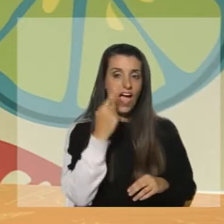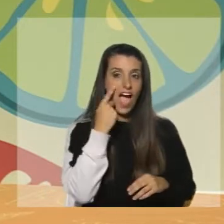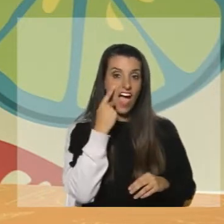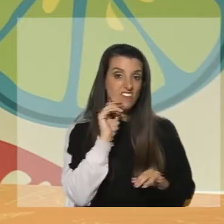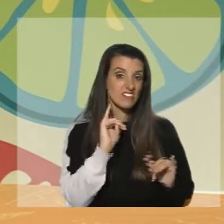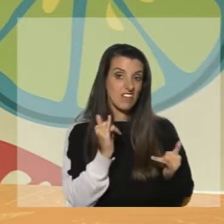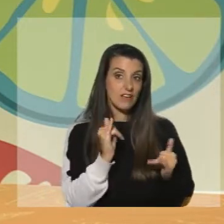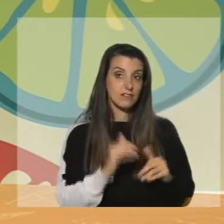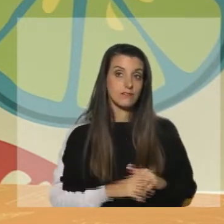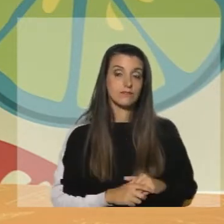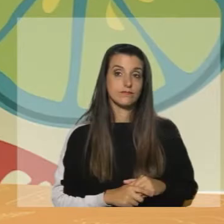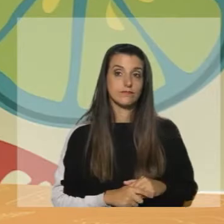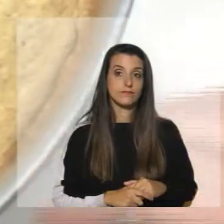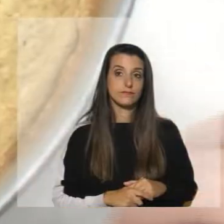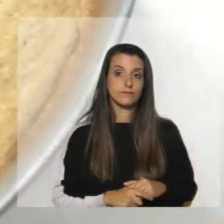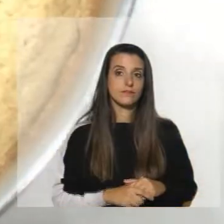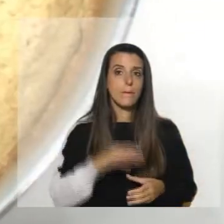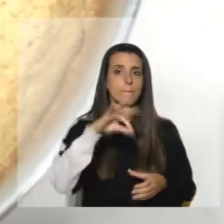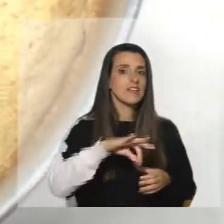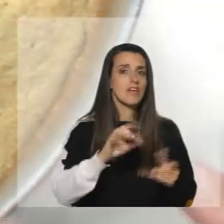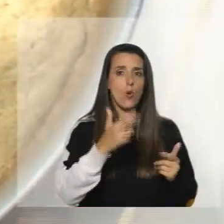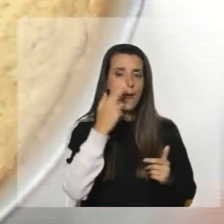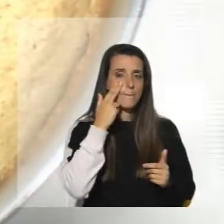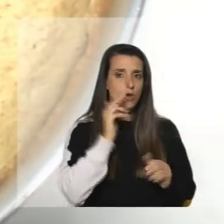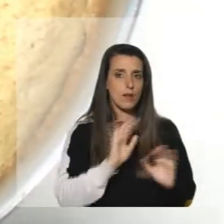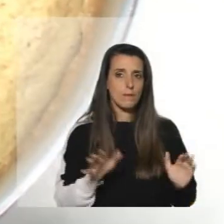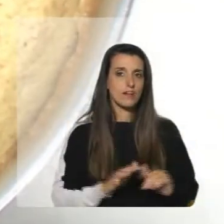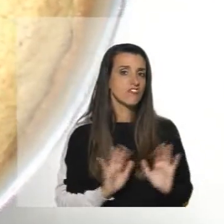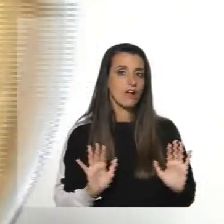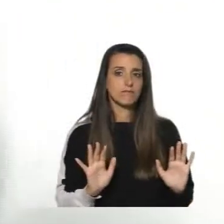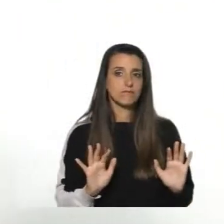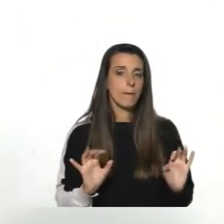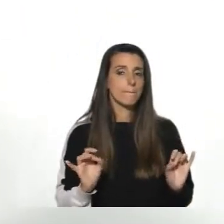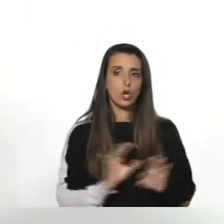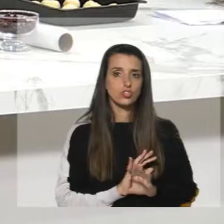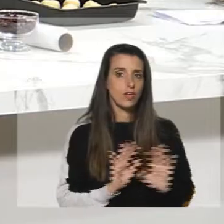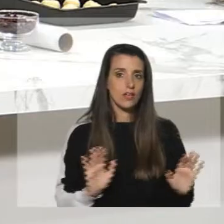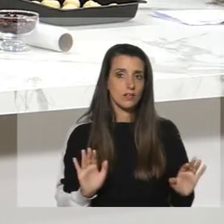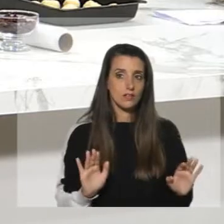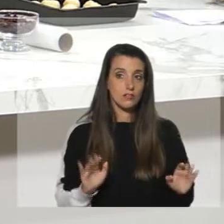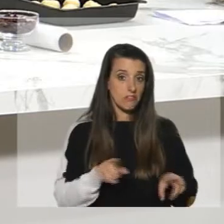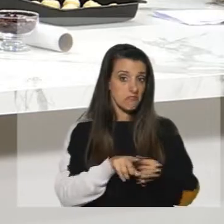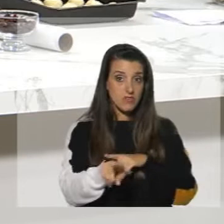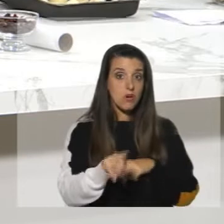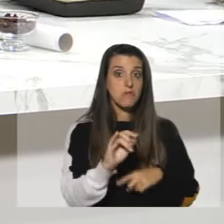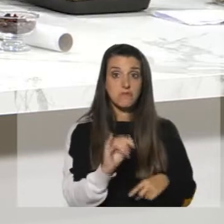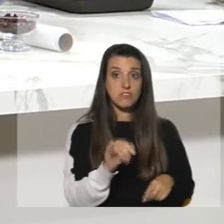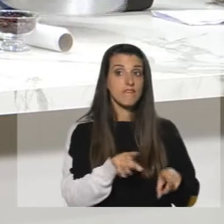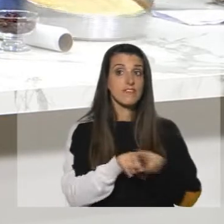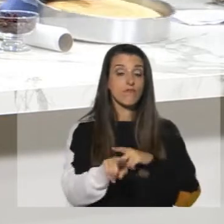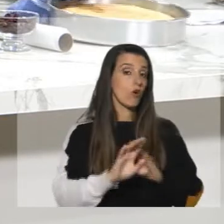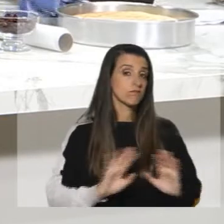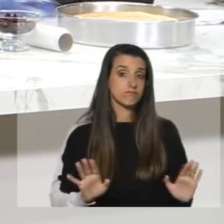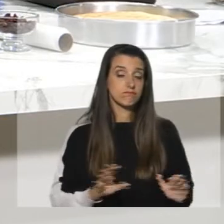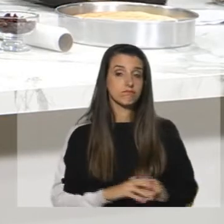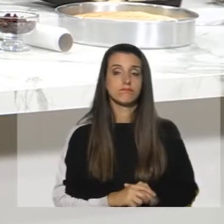un palillito. Podemos pinchar esta torta que no hay problema. Todo ok. Perfecto. Ya está. Ahí está pronta. Rápido. Eso fue en vivo, la cocción de la torta fue en vivo. En